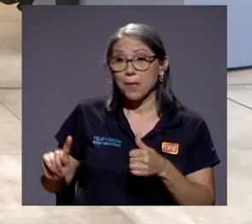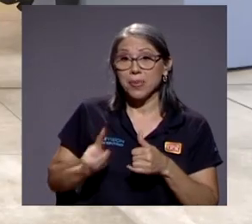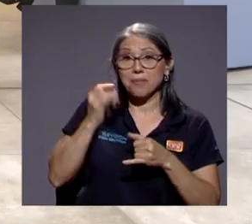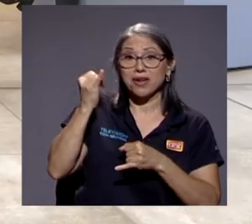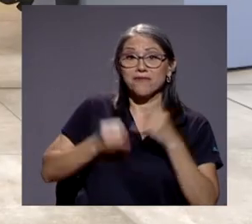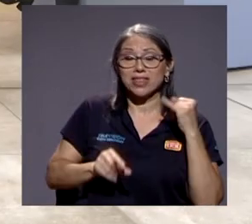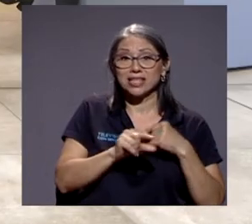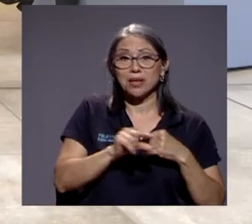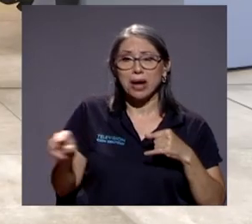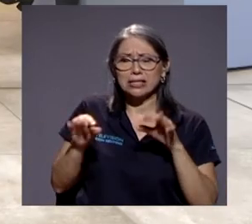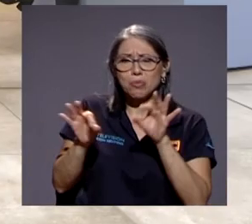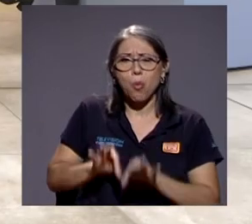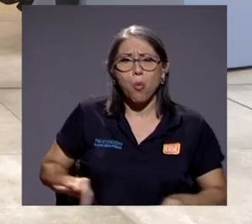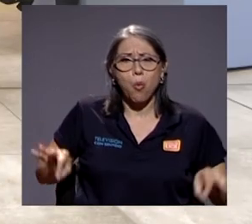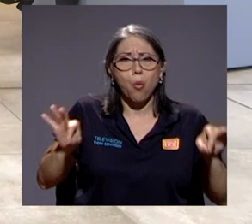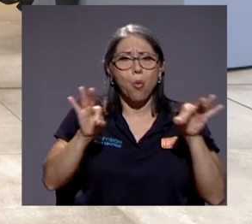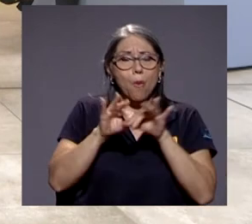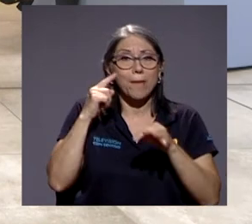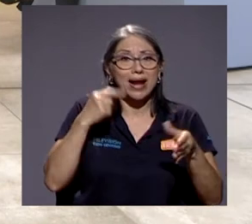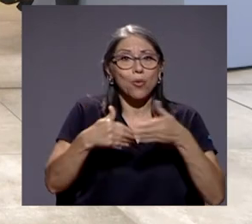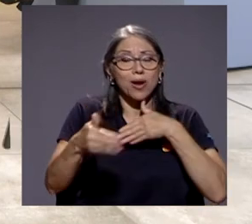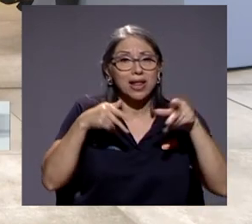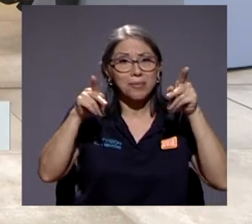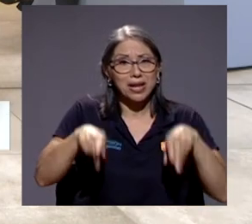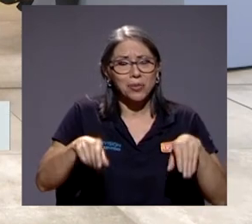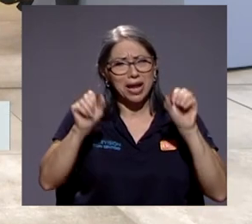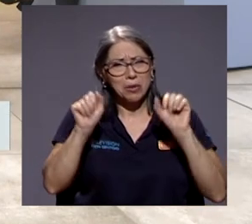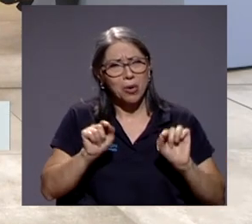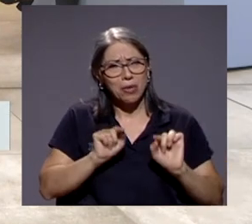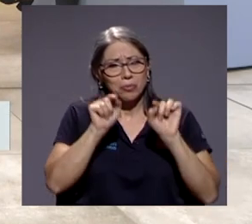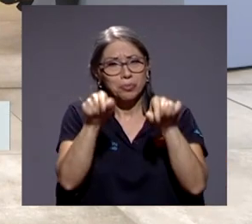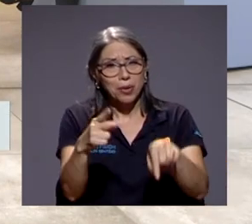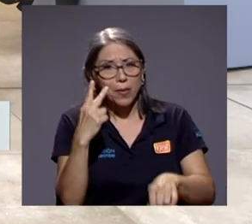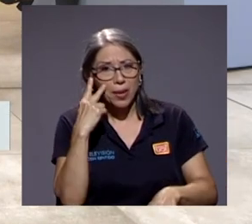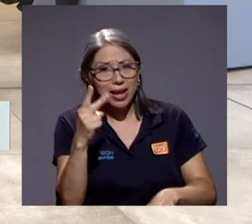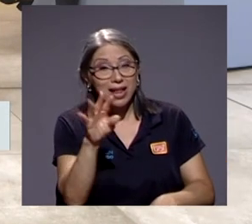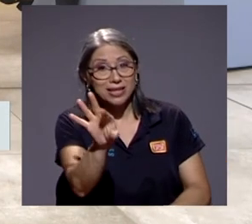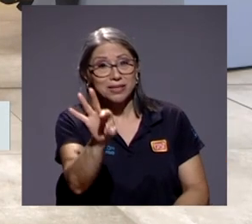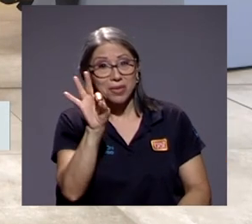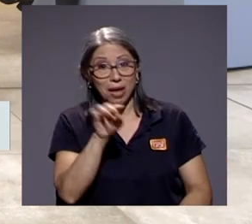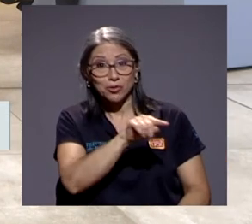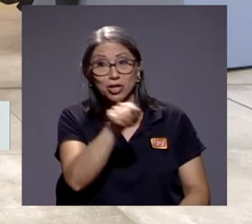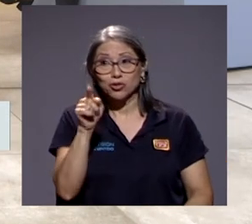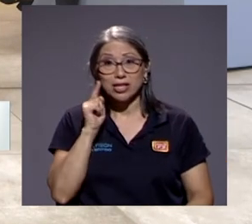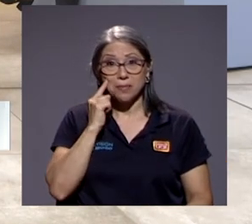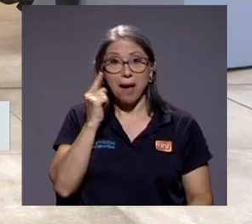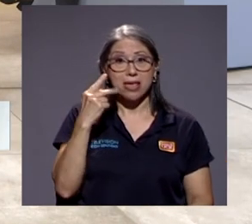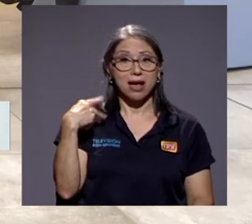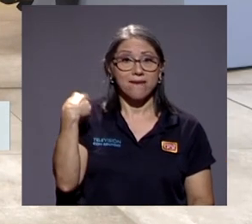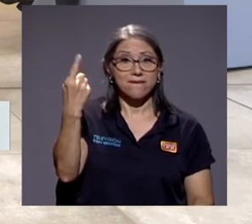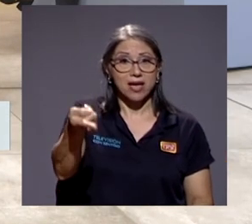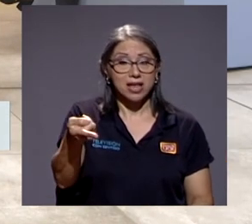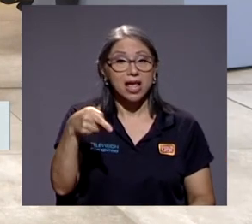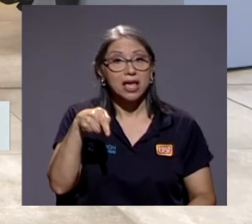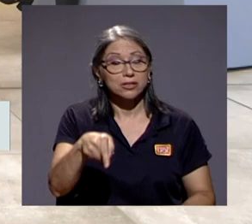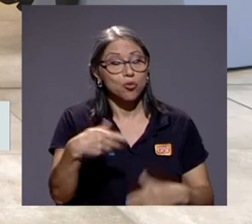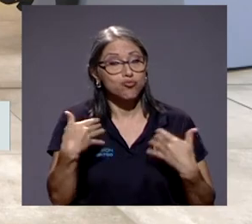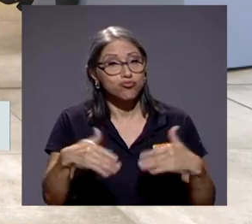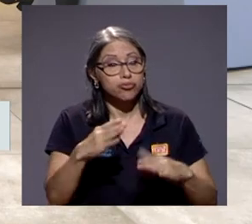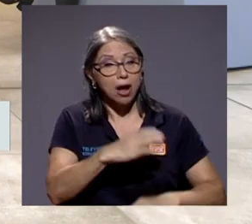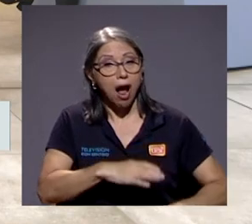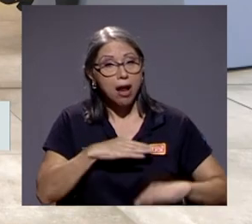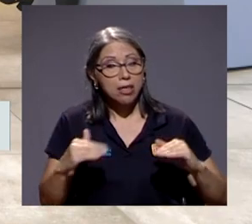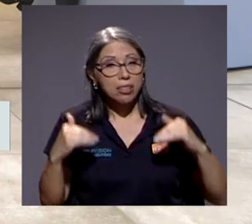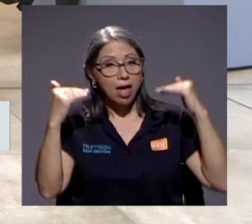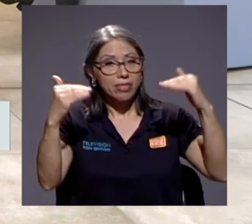definitorio para cualquier película así es que les invitamos para que vayan a ver esta producción de altísima calidad todos